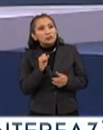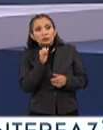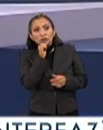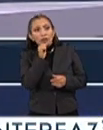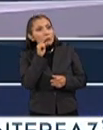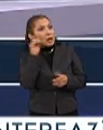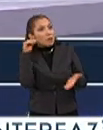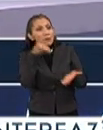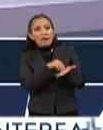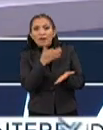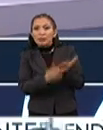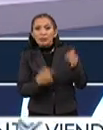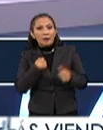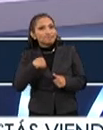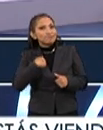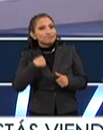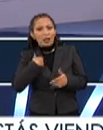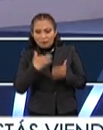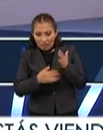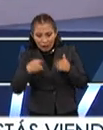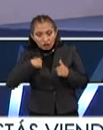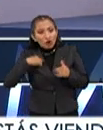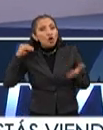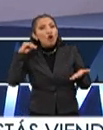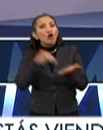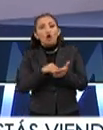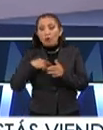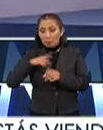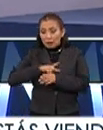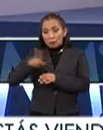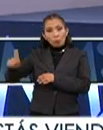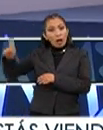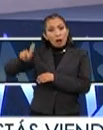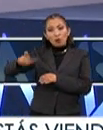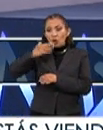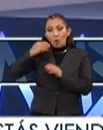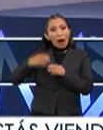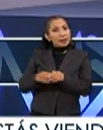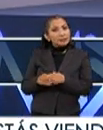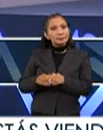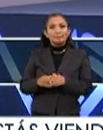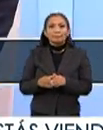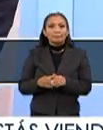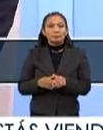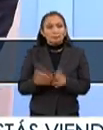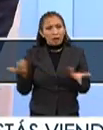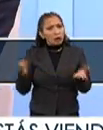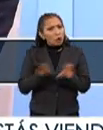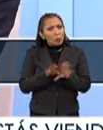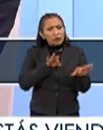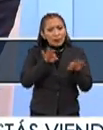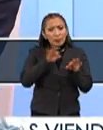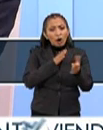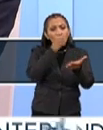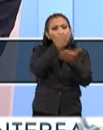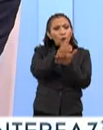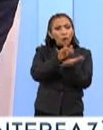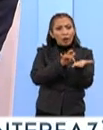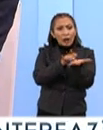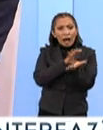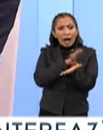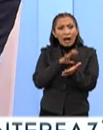ahí no estamos, todavía nos falta, todavía nuestra localidad no aparece ahí. Eso es muy interesante. ¿Cómo fue el trabajo de campo?